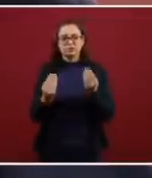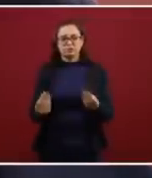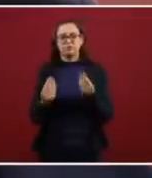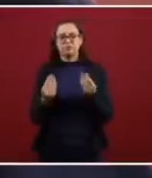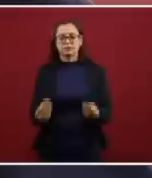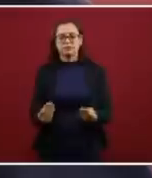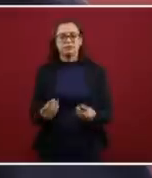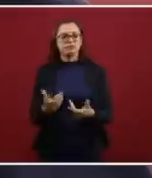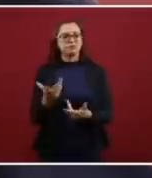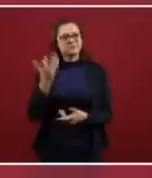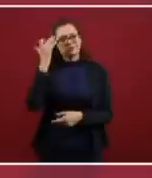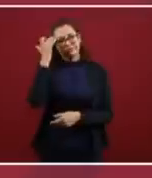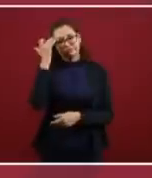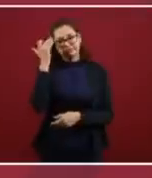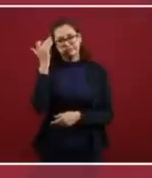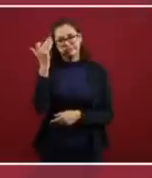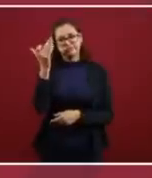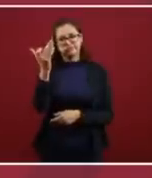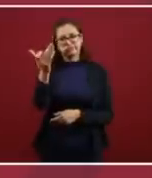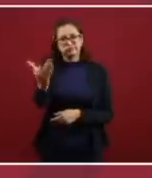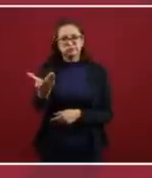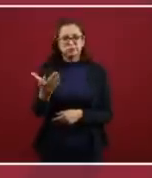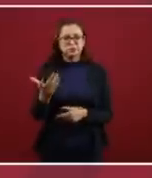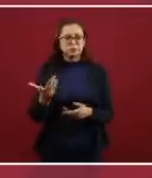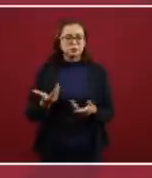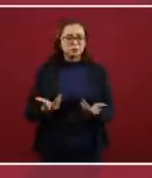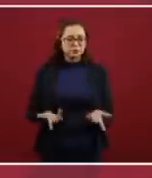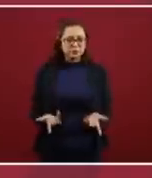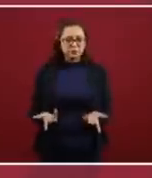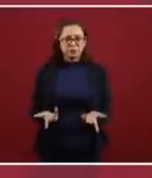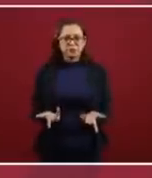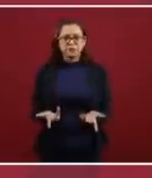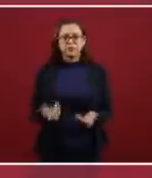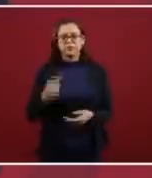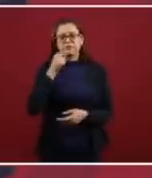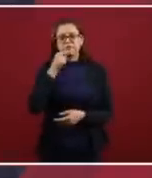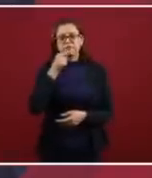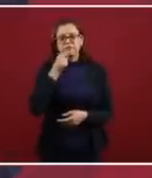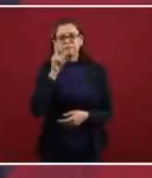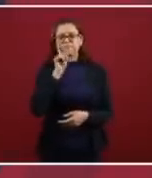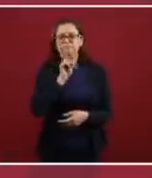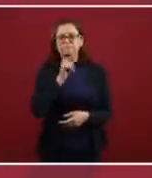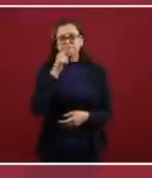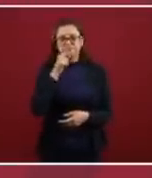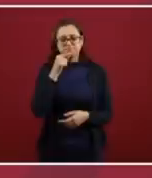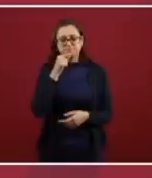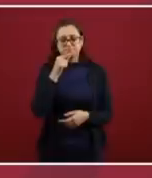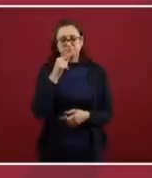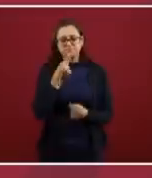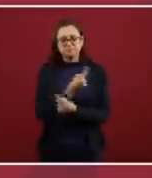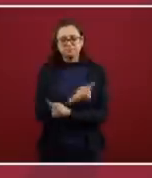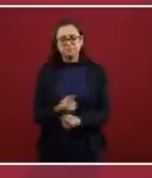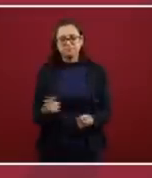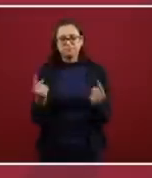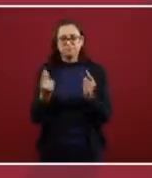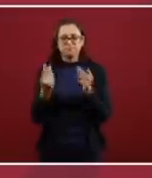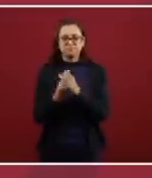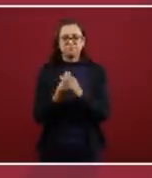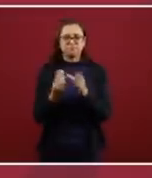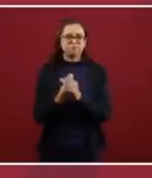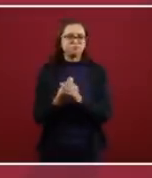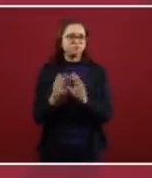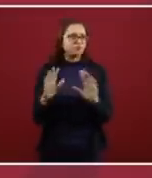Ha pasado mucho tiempo y todavía hay niños tomando clases a